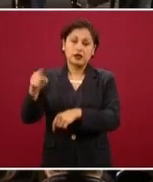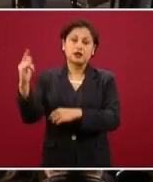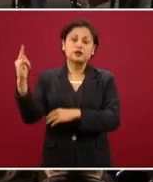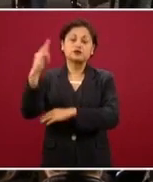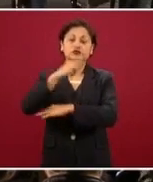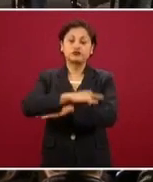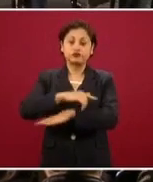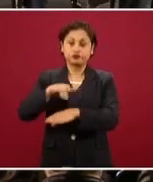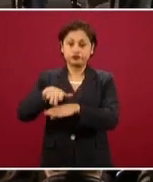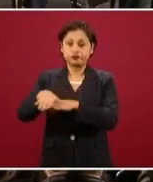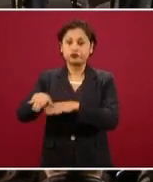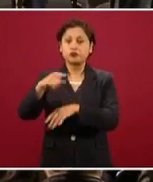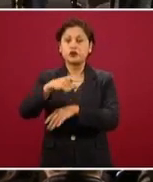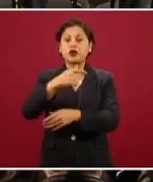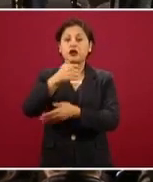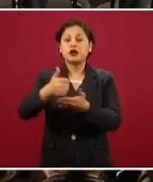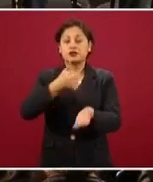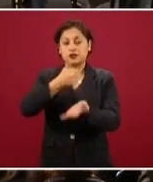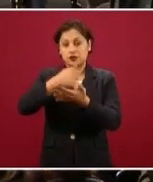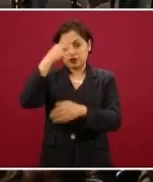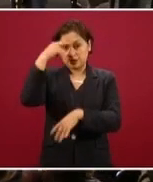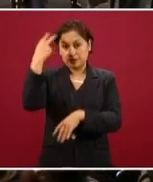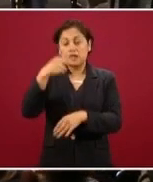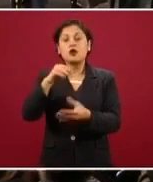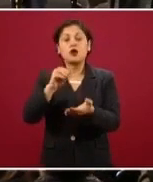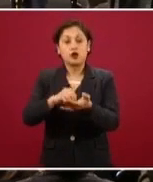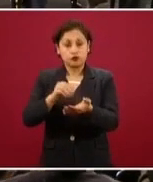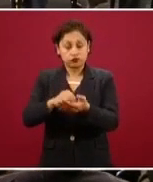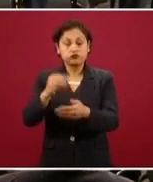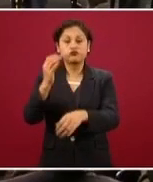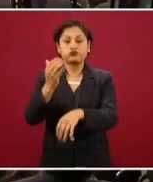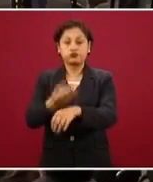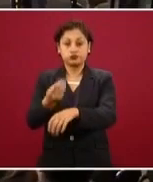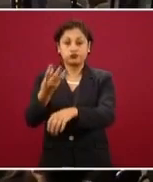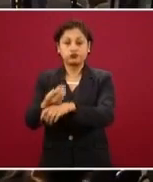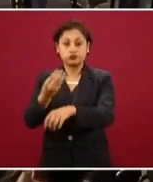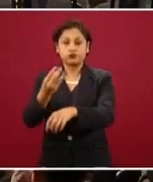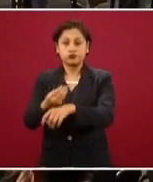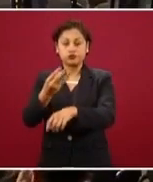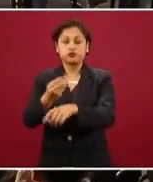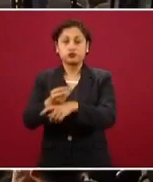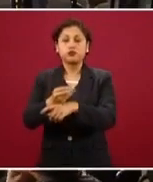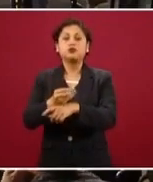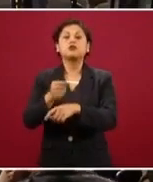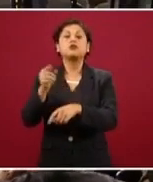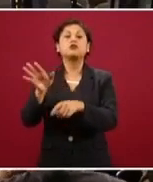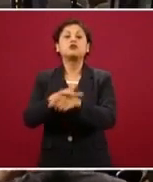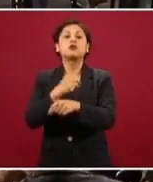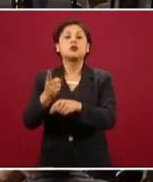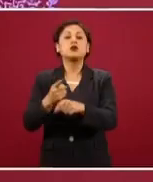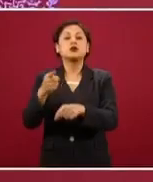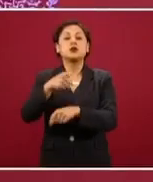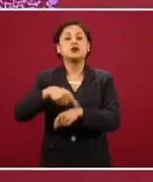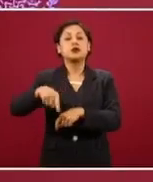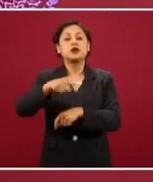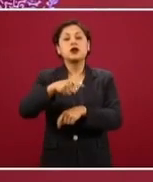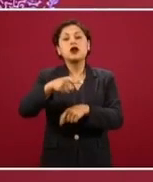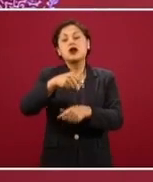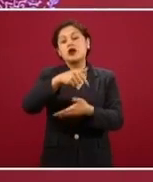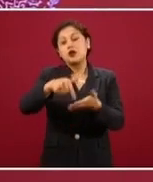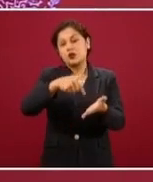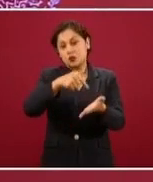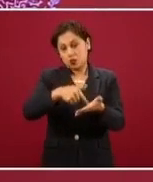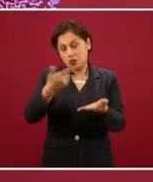de México y ese espacio va a ser utilizado para una sala del aeropuerto. En tanto,